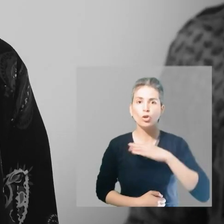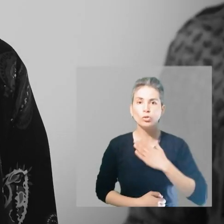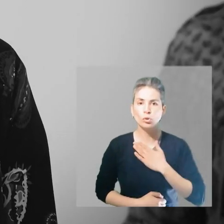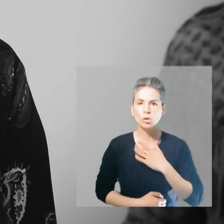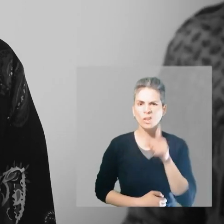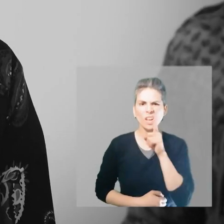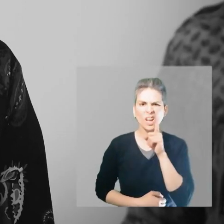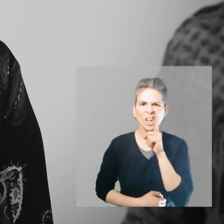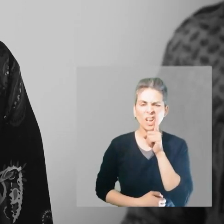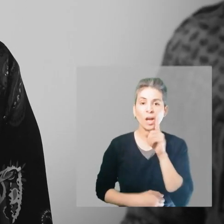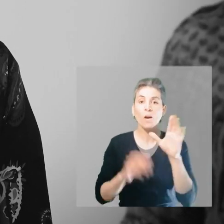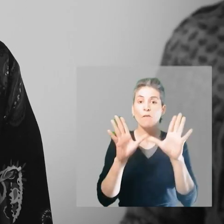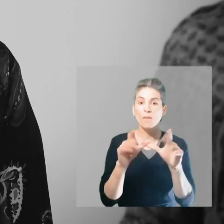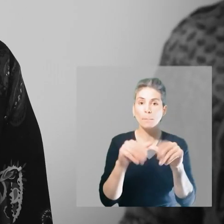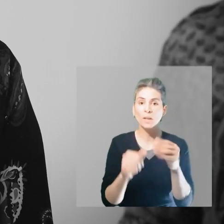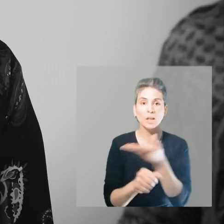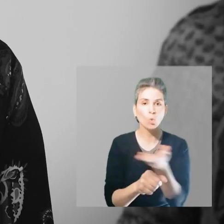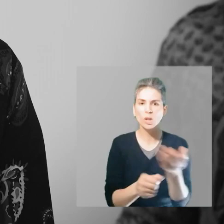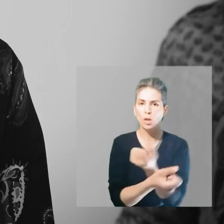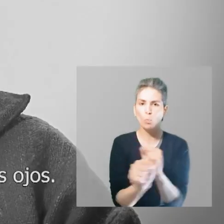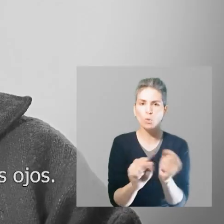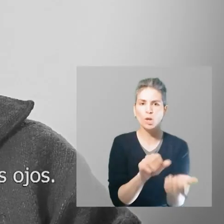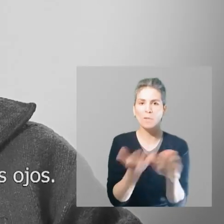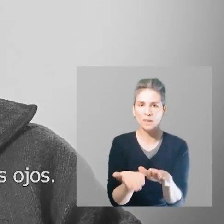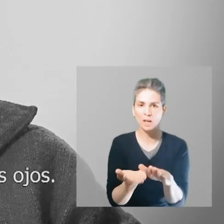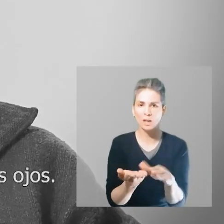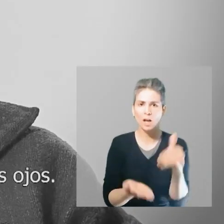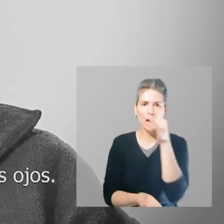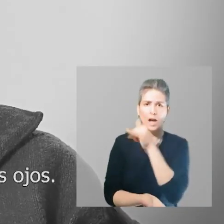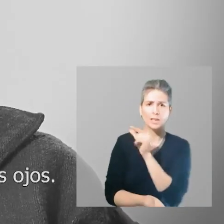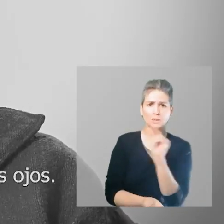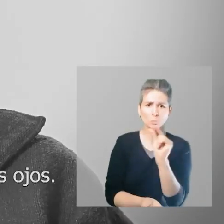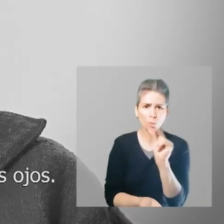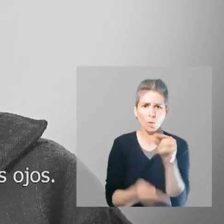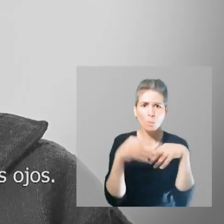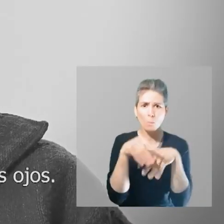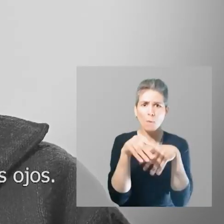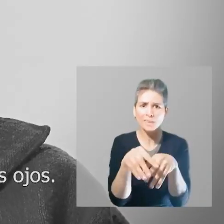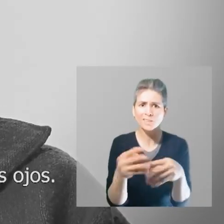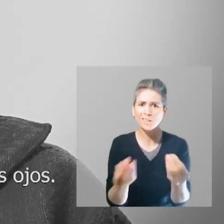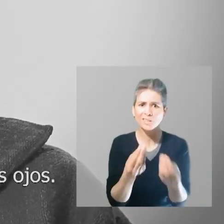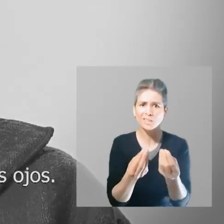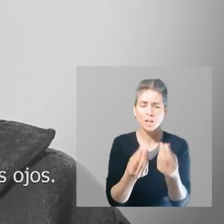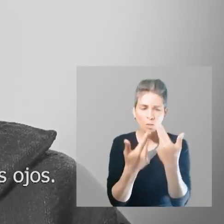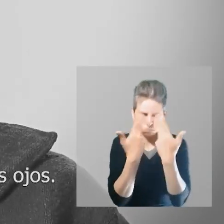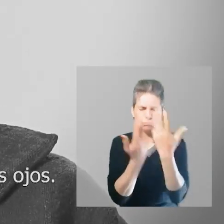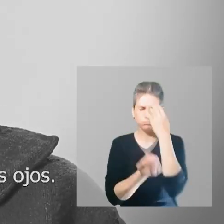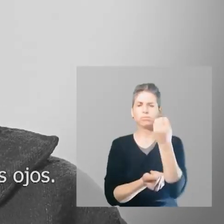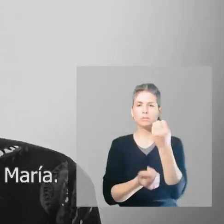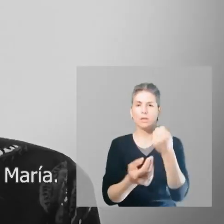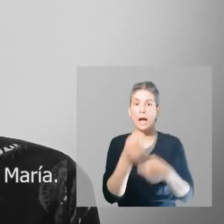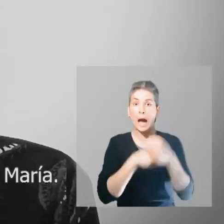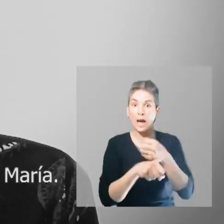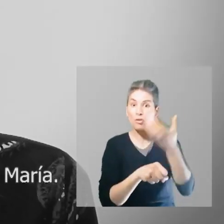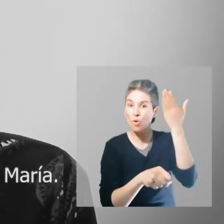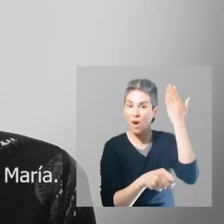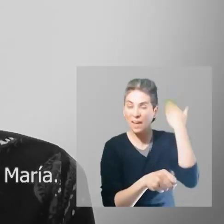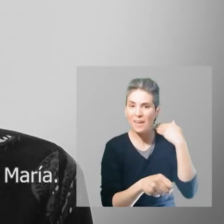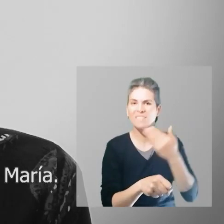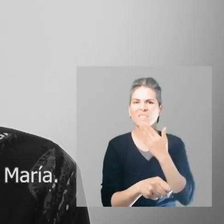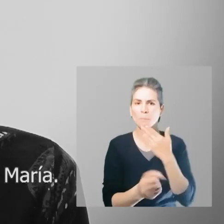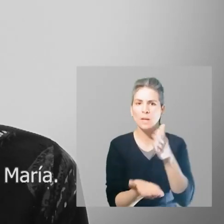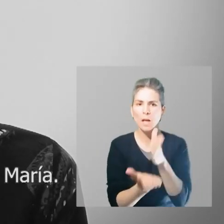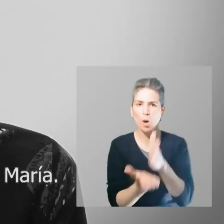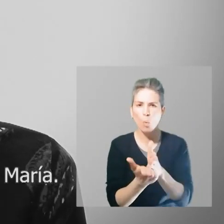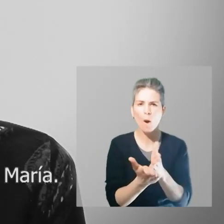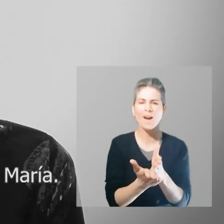Somos las nietas y los nietos de quienes no han podido matar. Hace poco a nuestros hijos e hijas les sacaron los ojos. Hace años nos